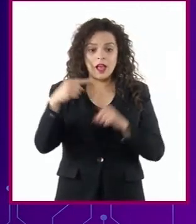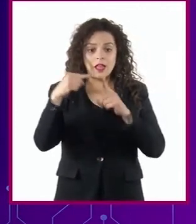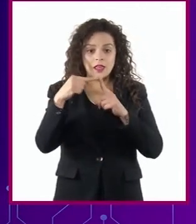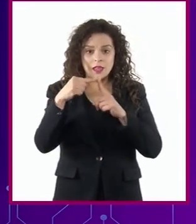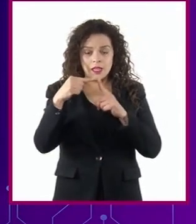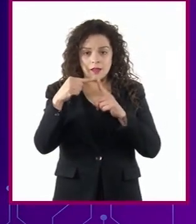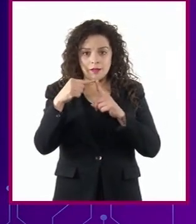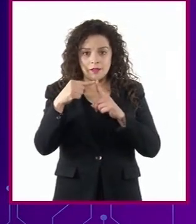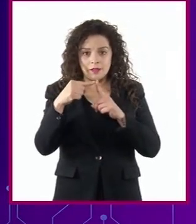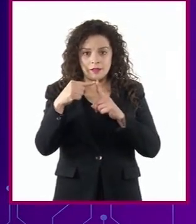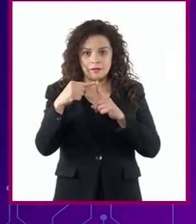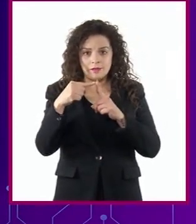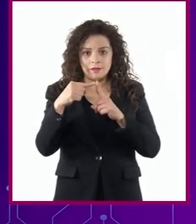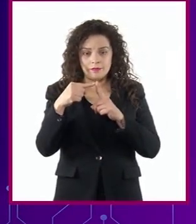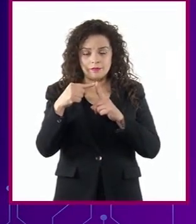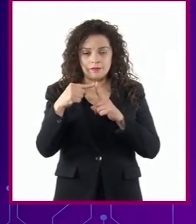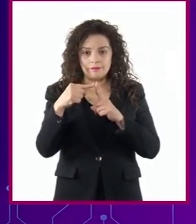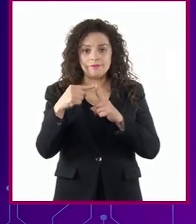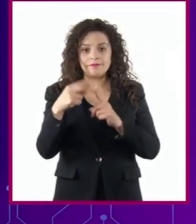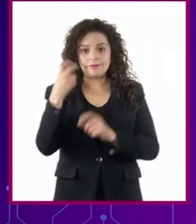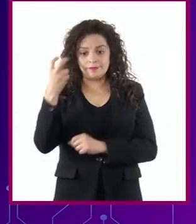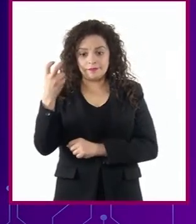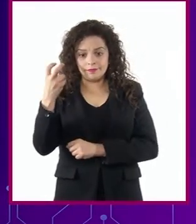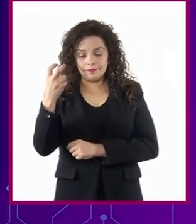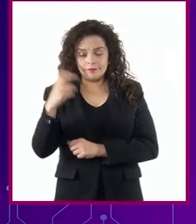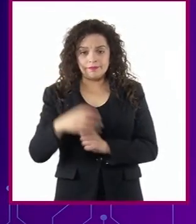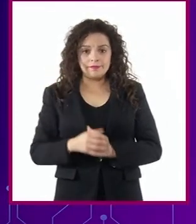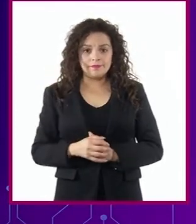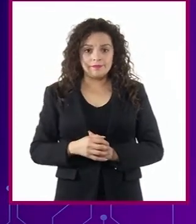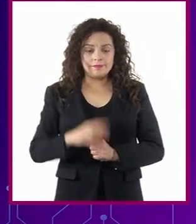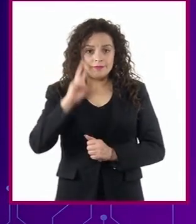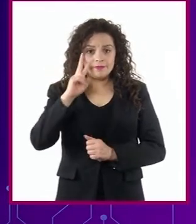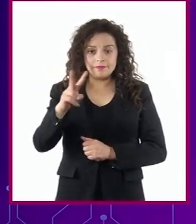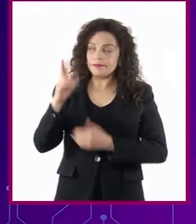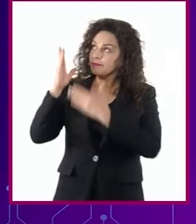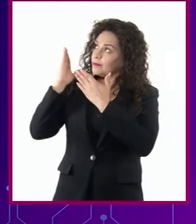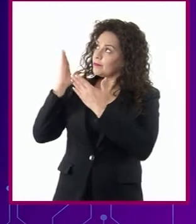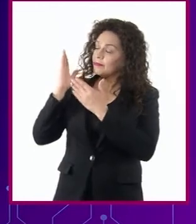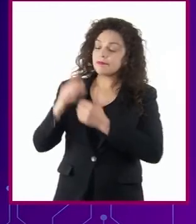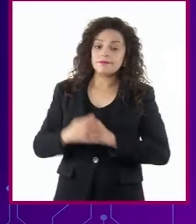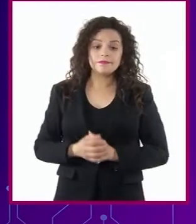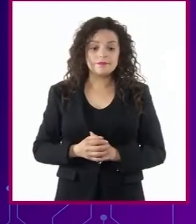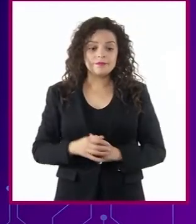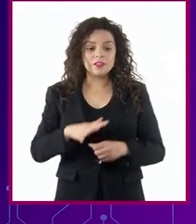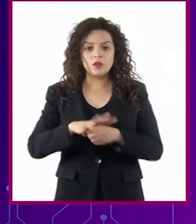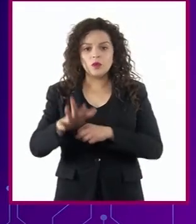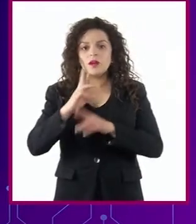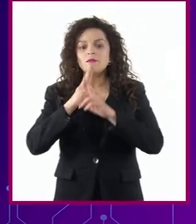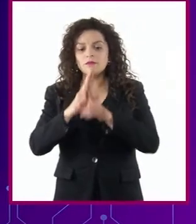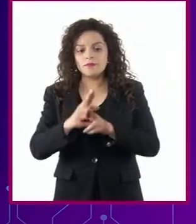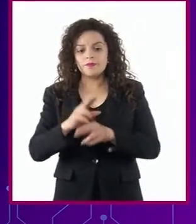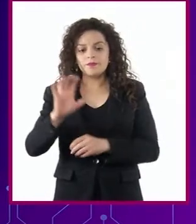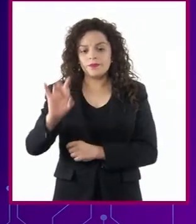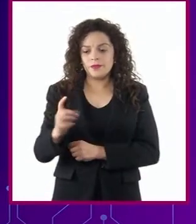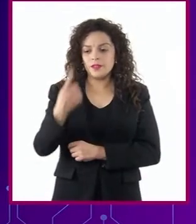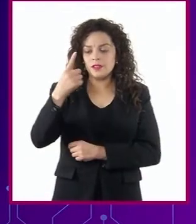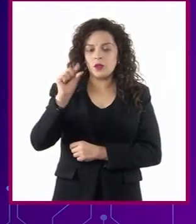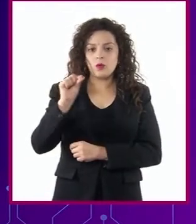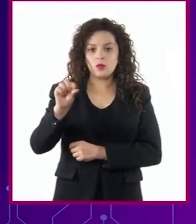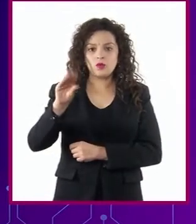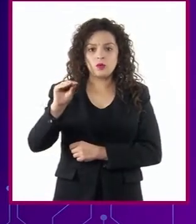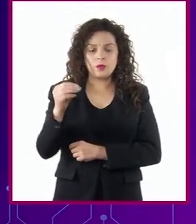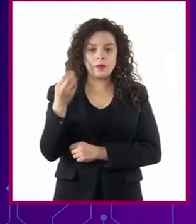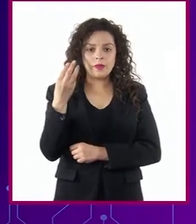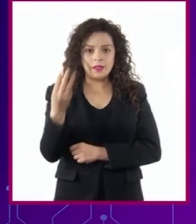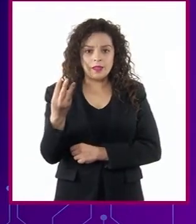de clase por su frecuencia entre la suma de las frecuencias. Como puede observarse, el resultado es 31.93.